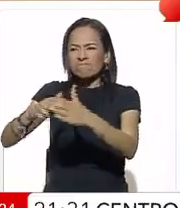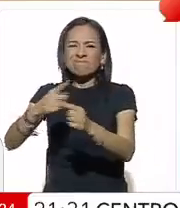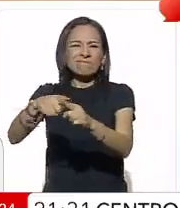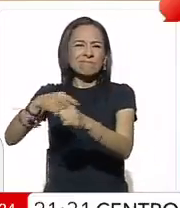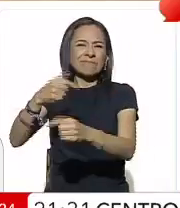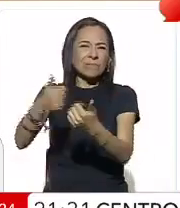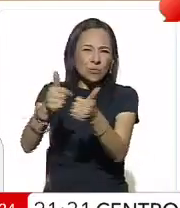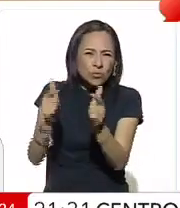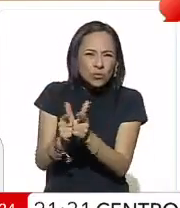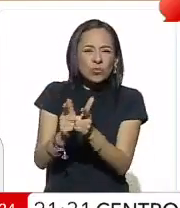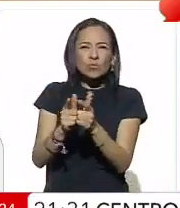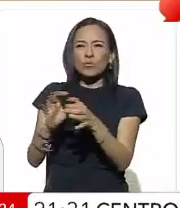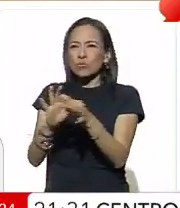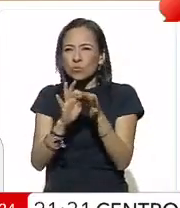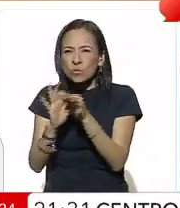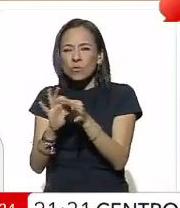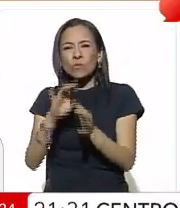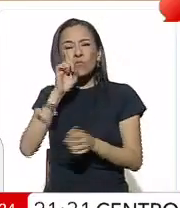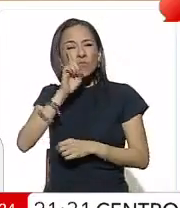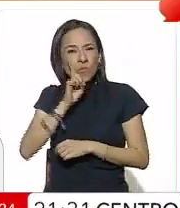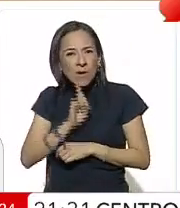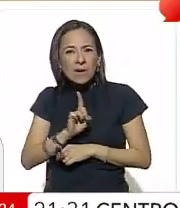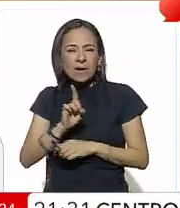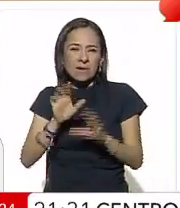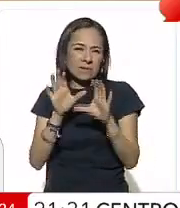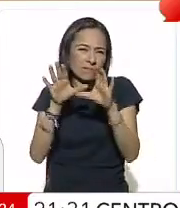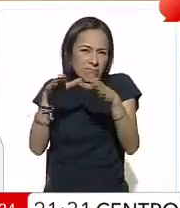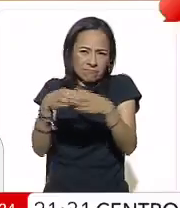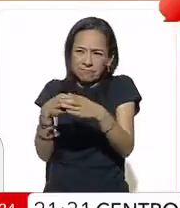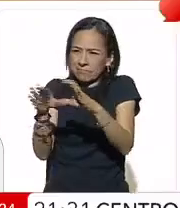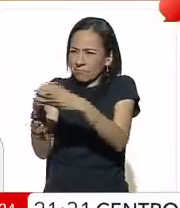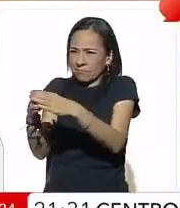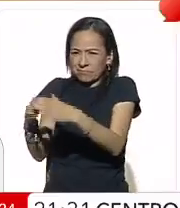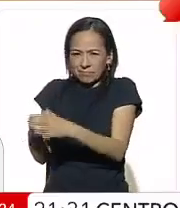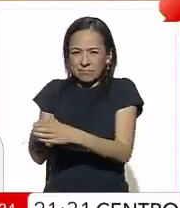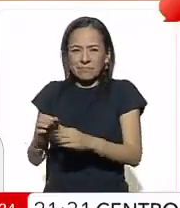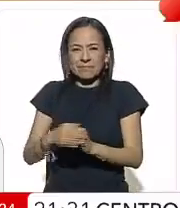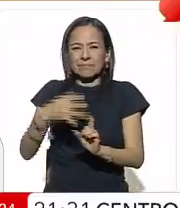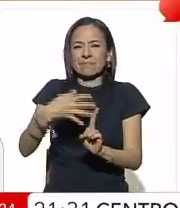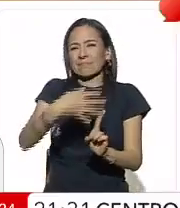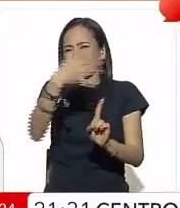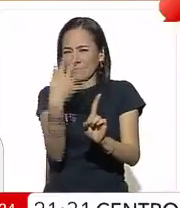uniones, los grupos de mujeres, los grupos de la comunidad LGBTQ,